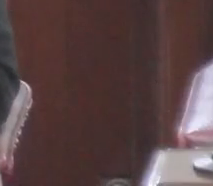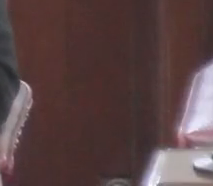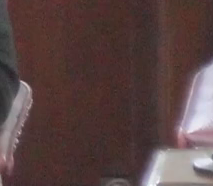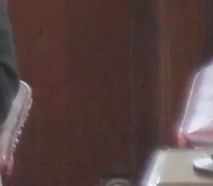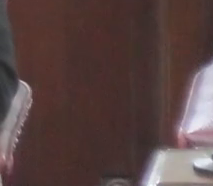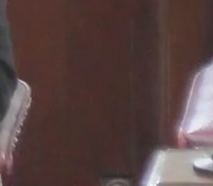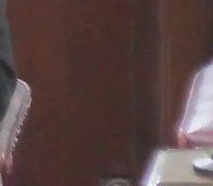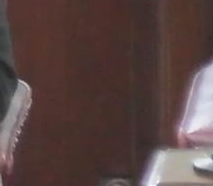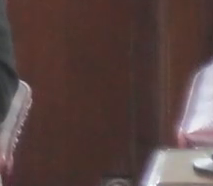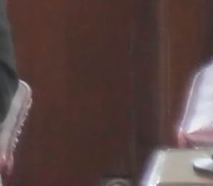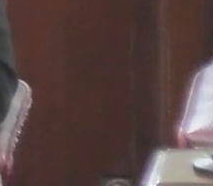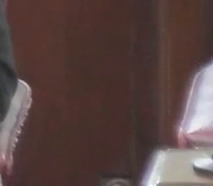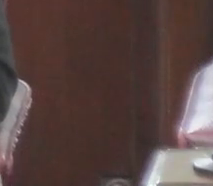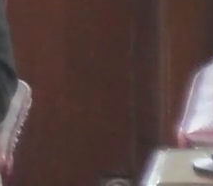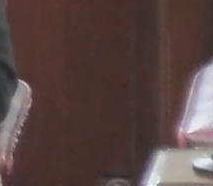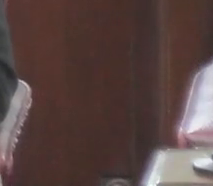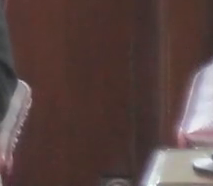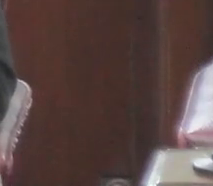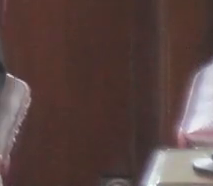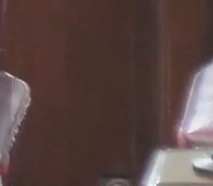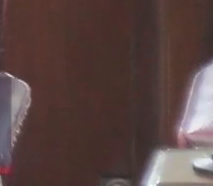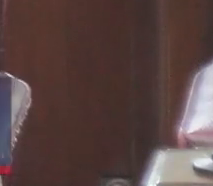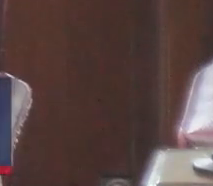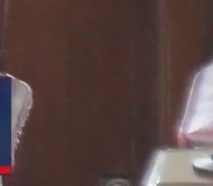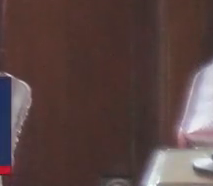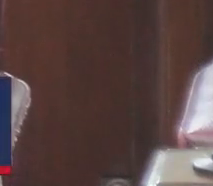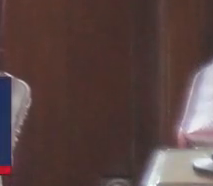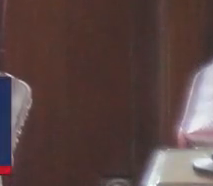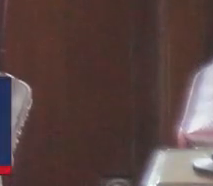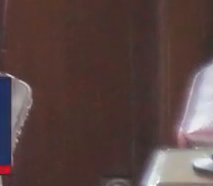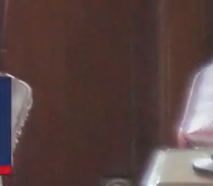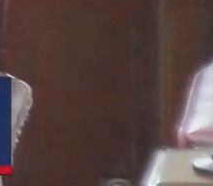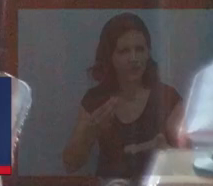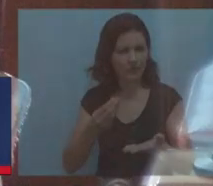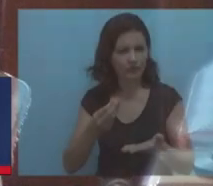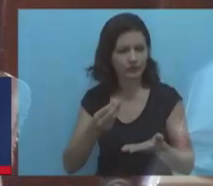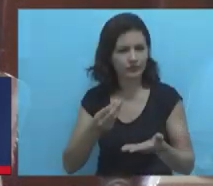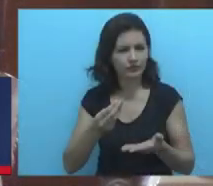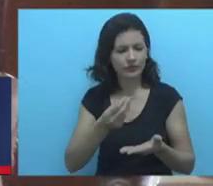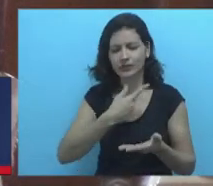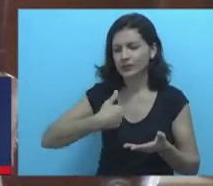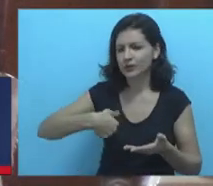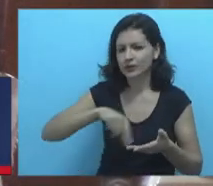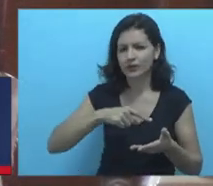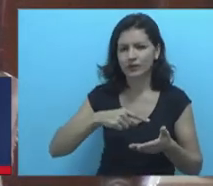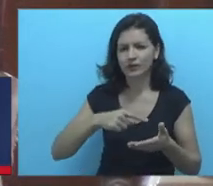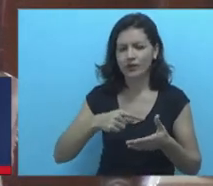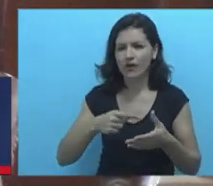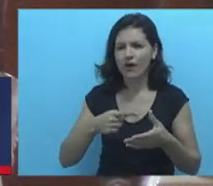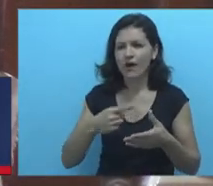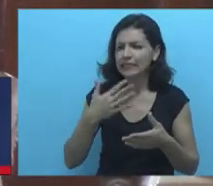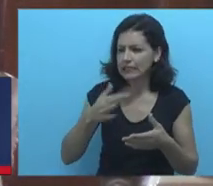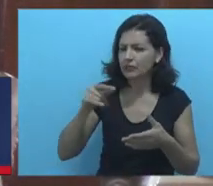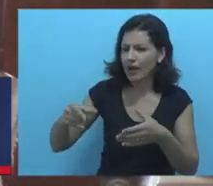a honrar a la memoria de Miguel Lichi haciendo un homenaje desde nuestro partido, porque nosotros entendemos que Miguel Lichi fue una